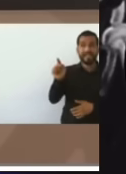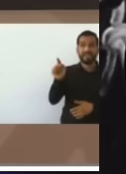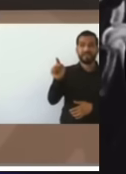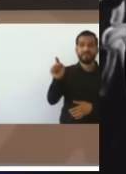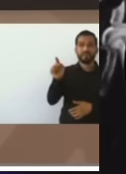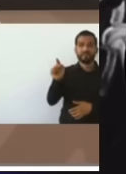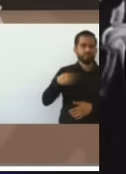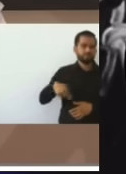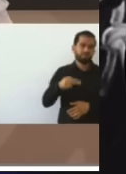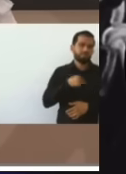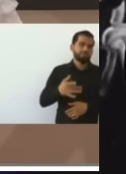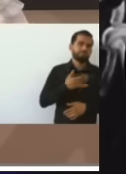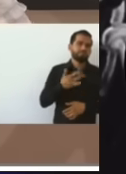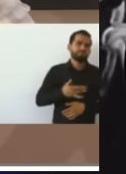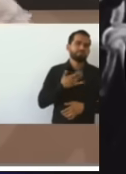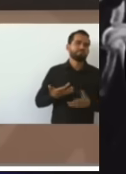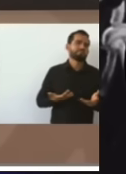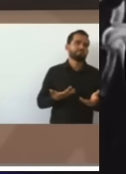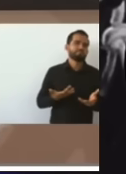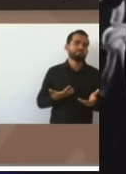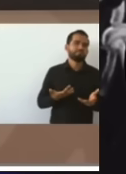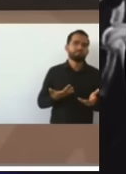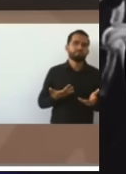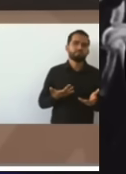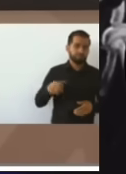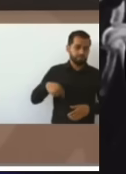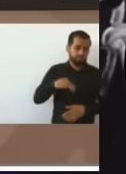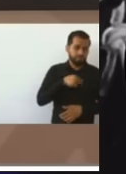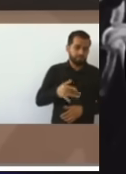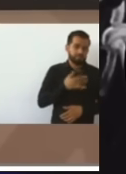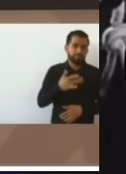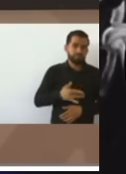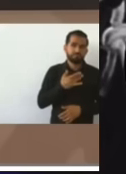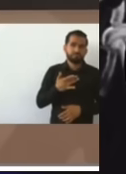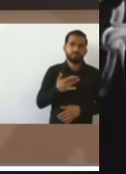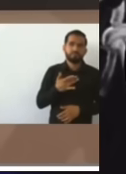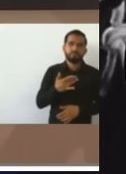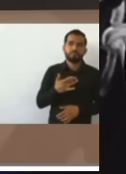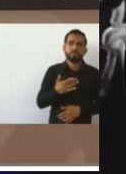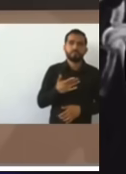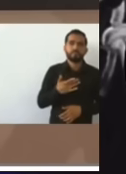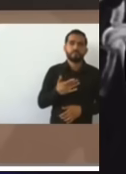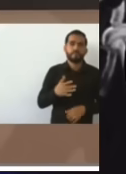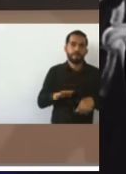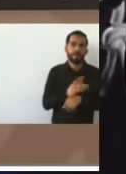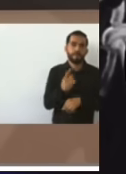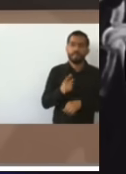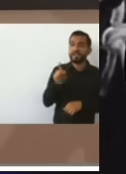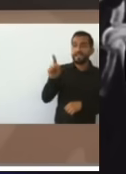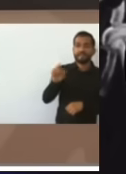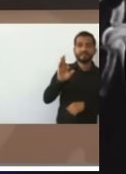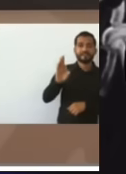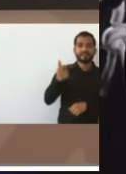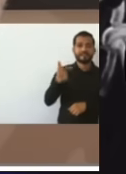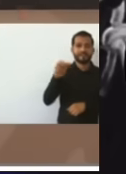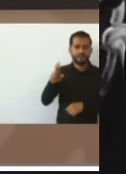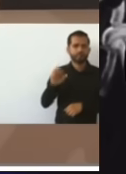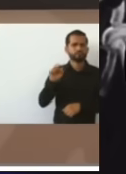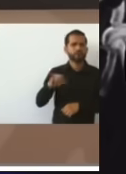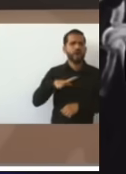y estaríamos más satisfechos por la capacidad misma que tiene la Fiscalía, por